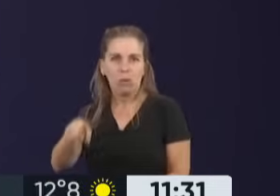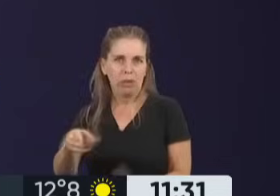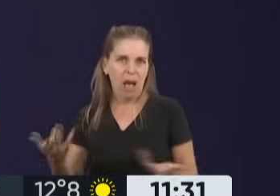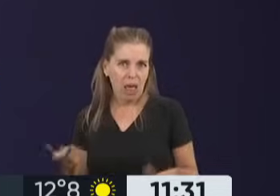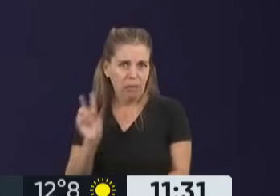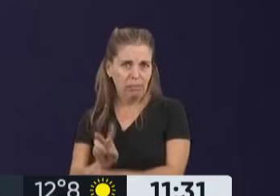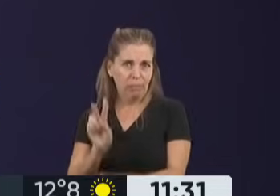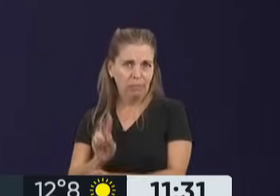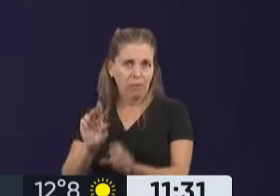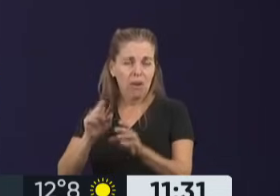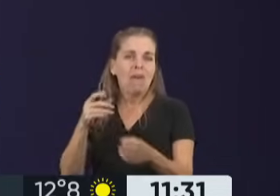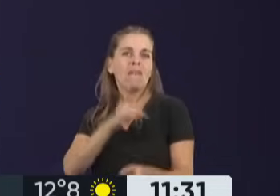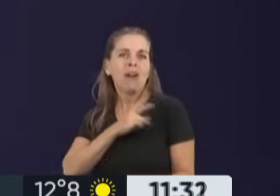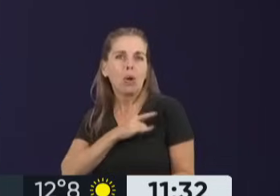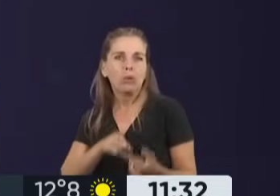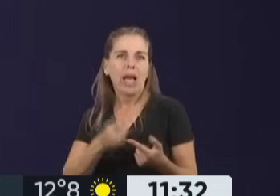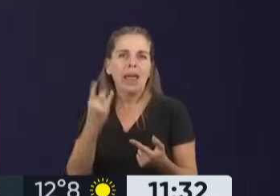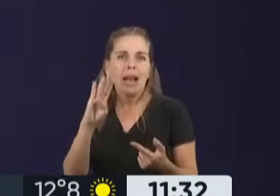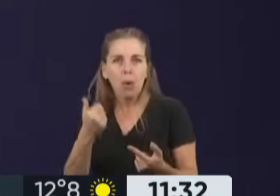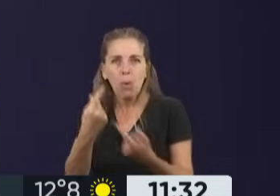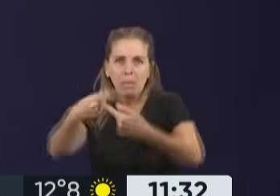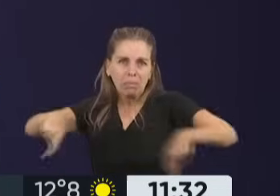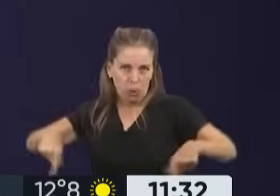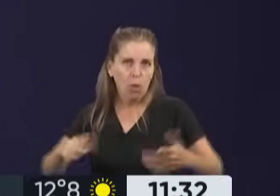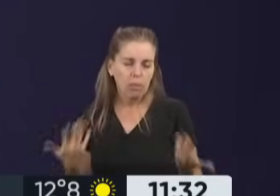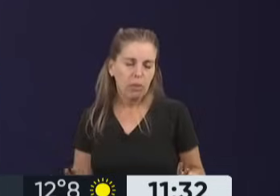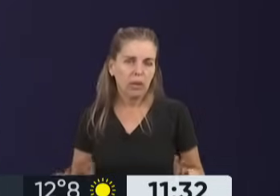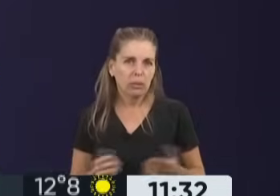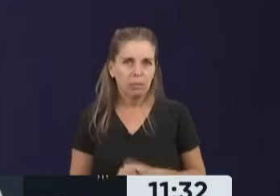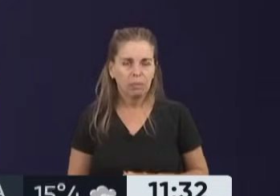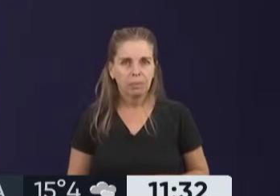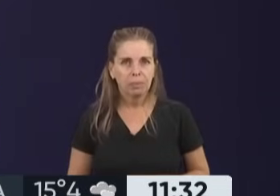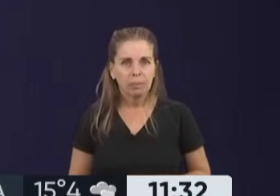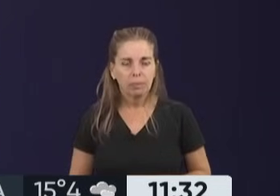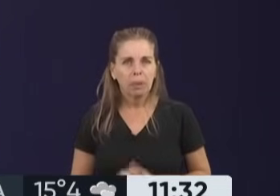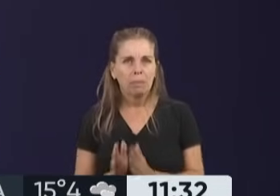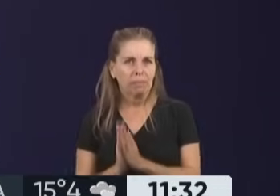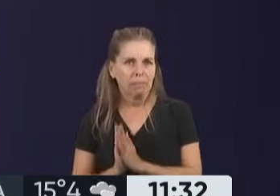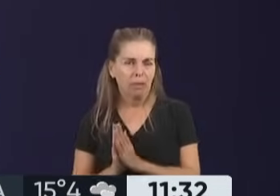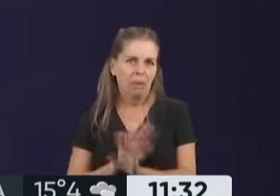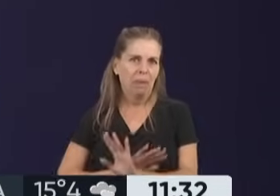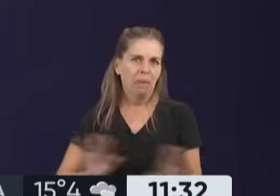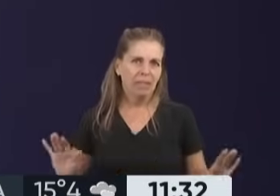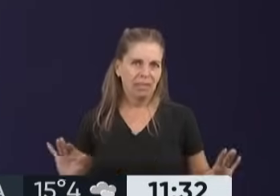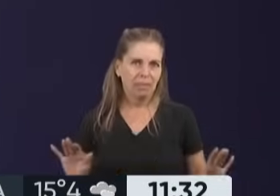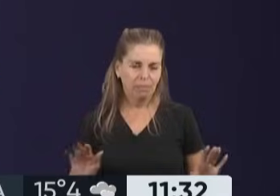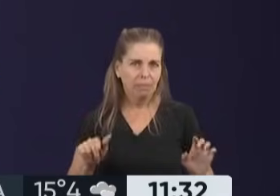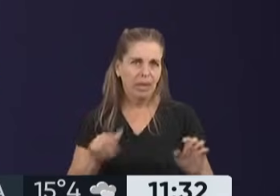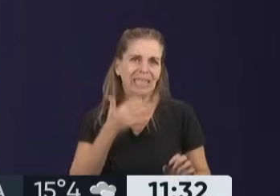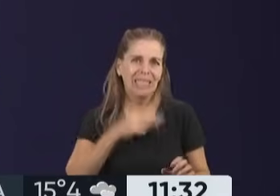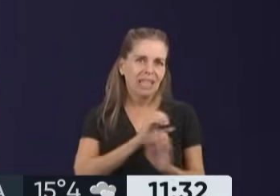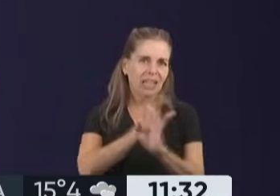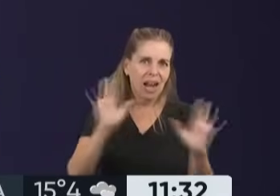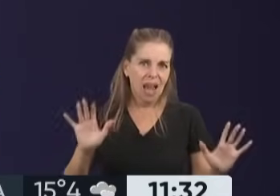instituciones como lo son las universidades. Así que, por favor, esto tiene que quedar claro.